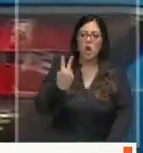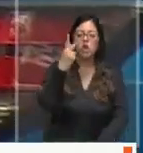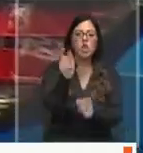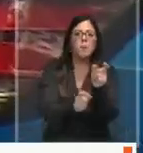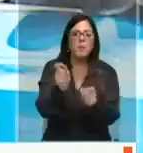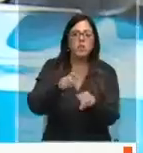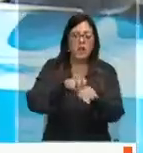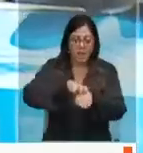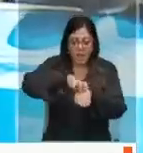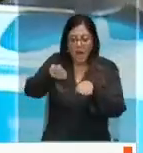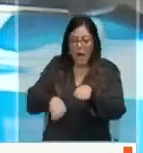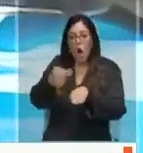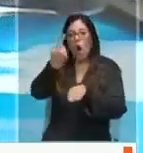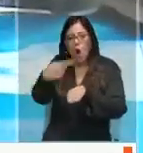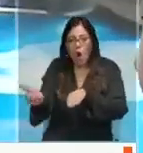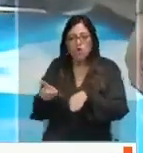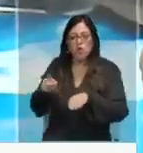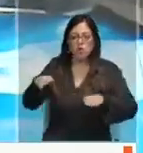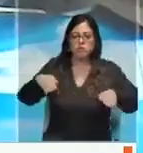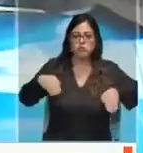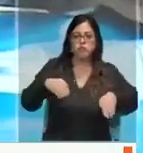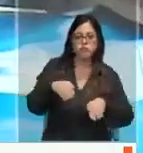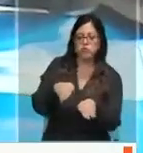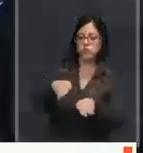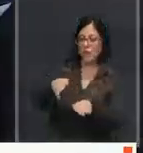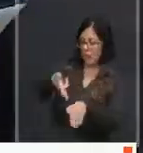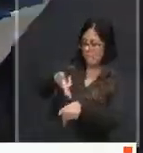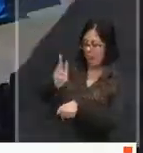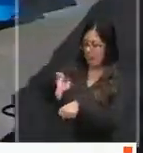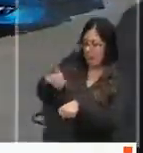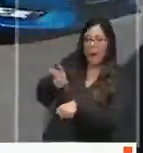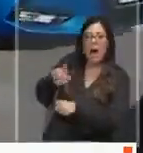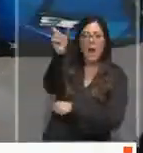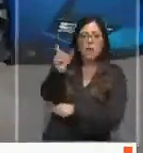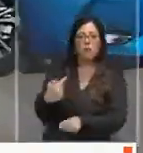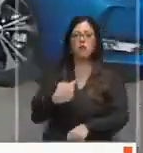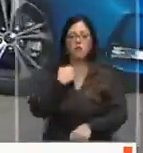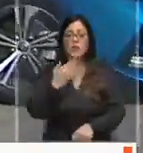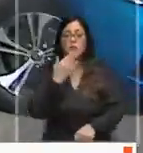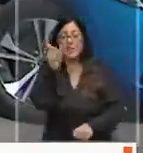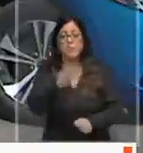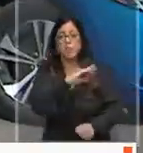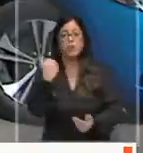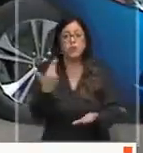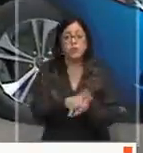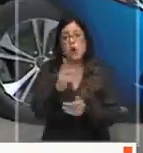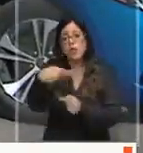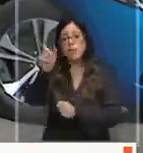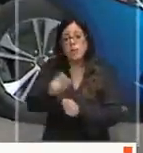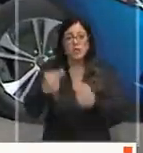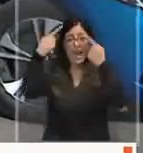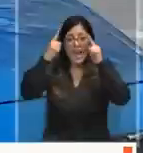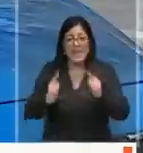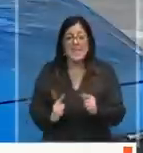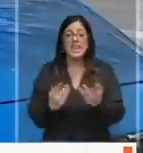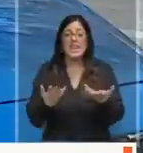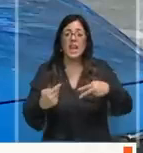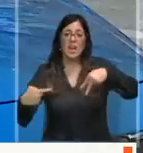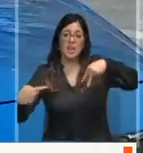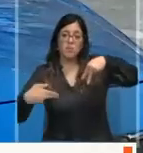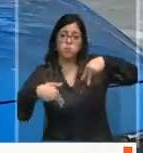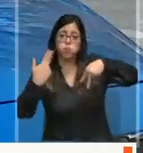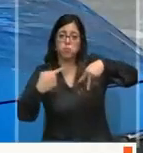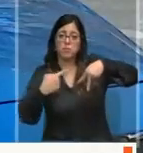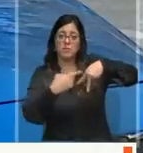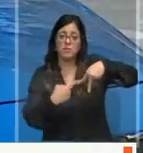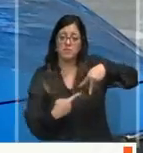se bajaron de otro vehículo que llegó al lugar y le dispararon a la víctima. Además de la persona fallecida, otra resultó herida en su pierna por uno de los impactos